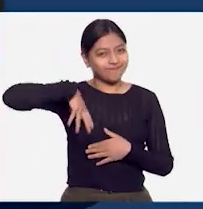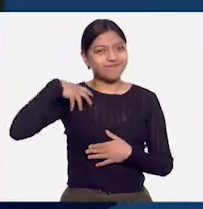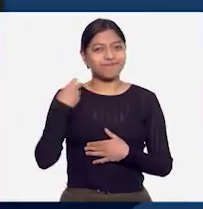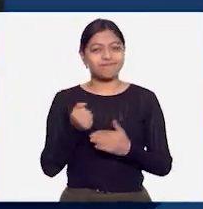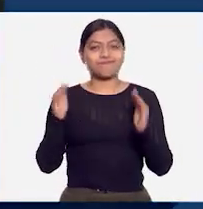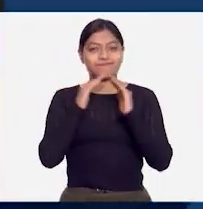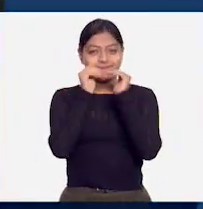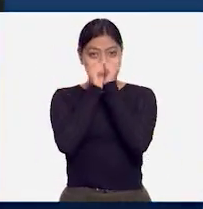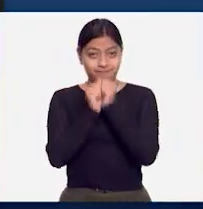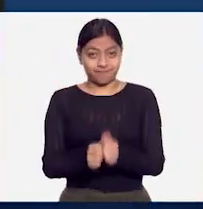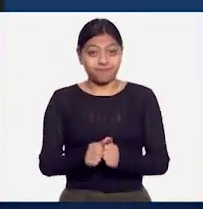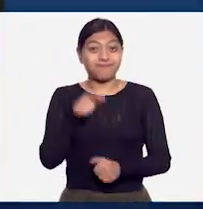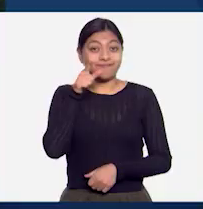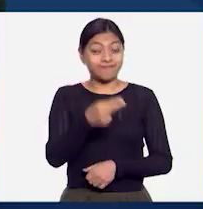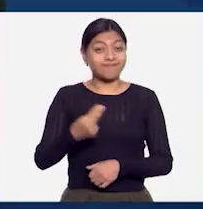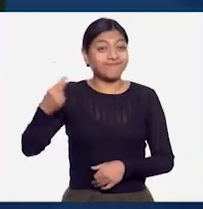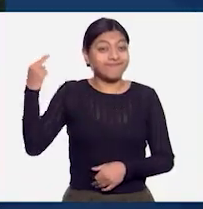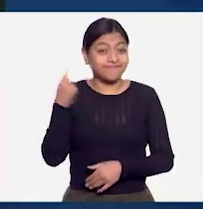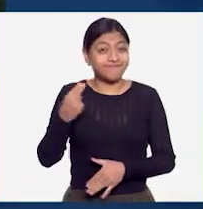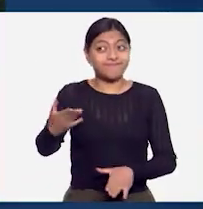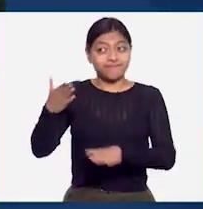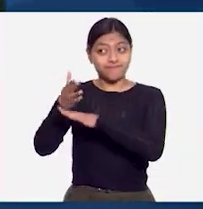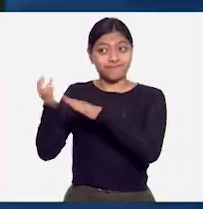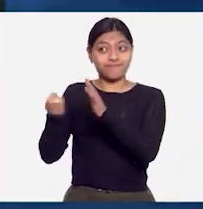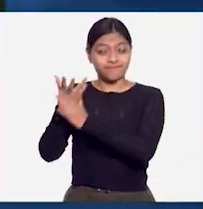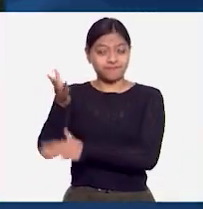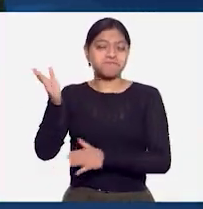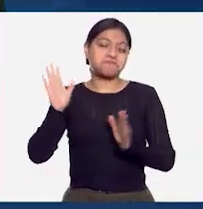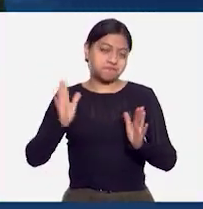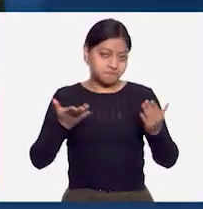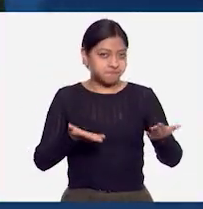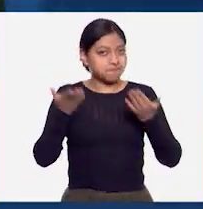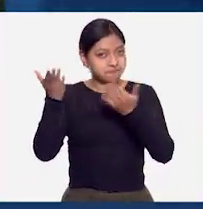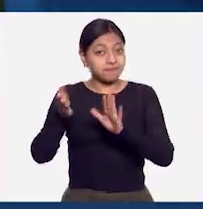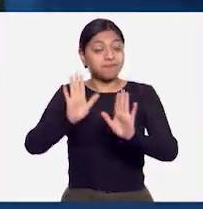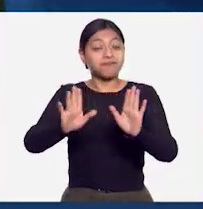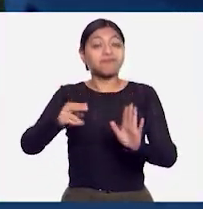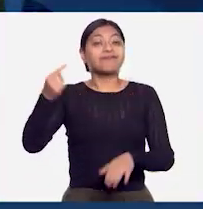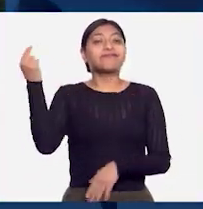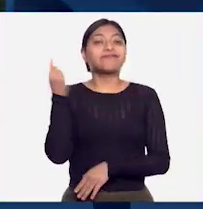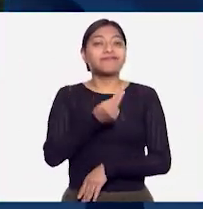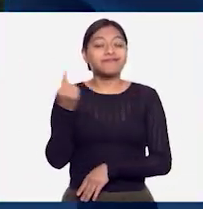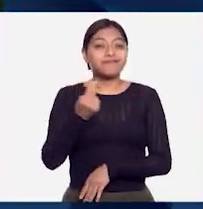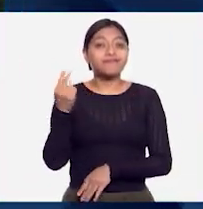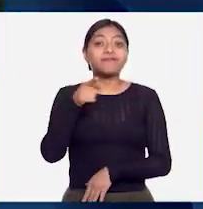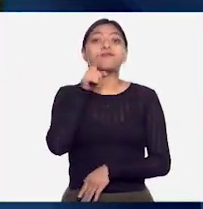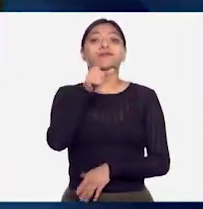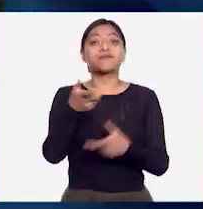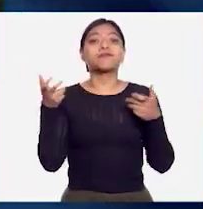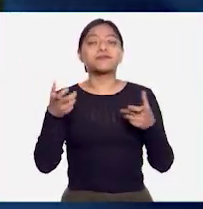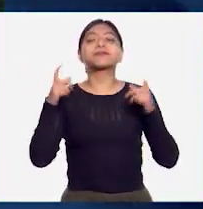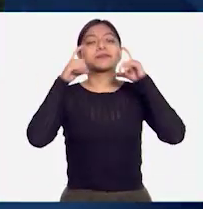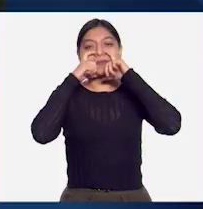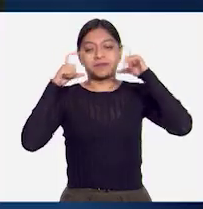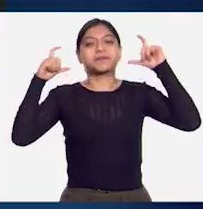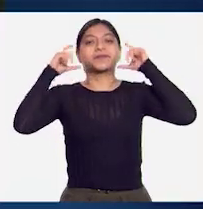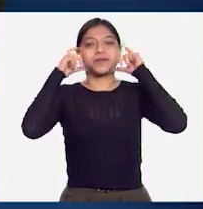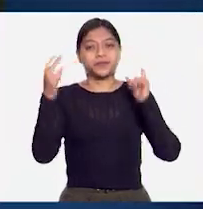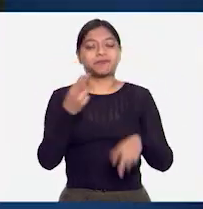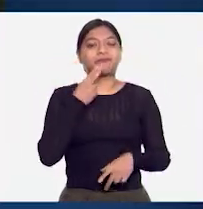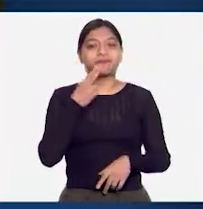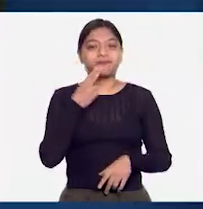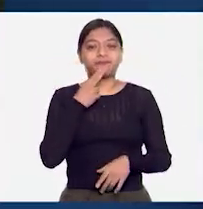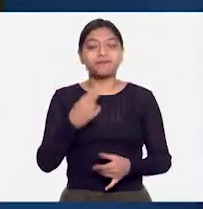no salir de casa a menos que sea muy necesario. Si lo haces, utiliza el